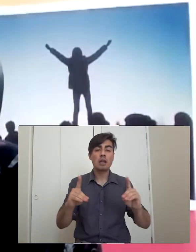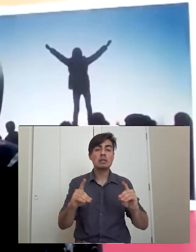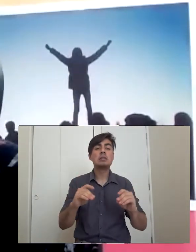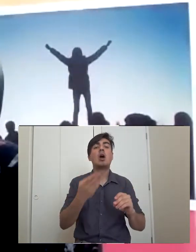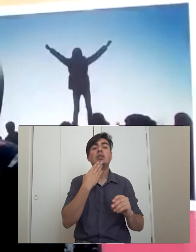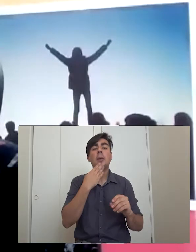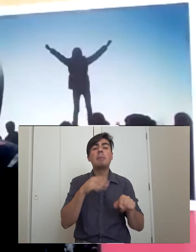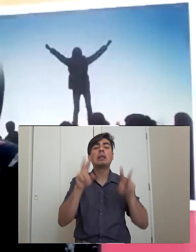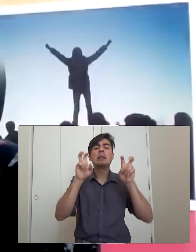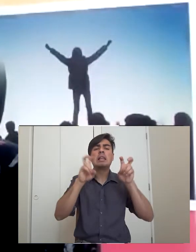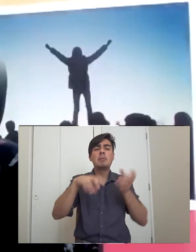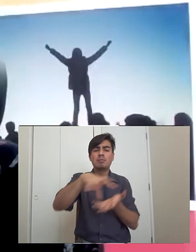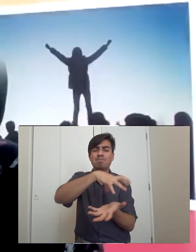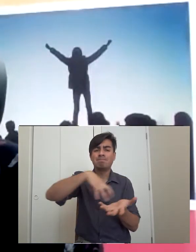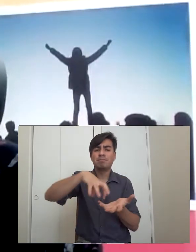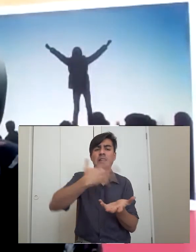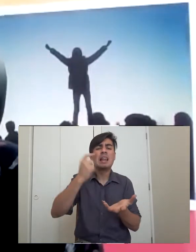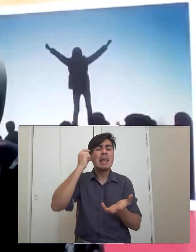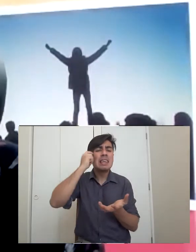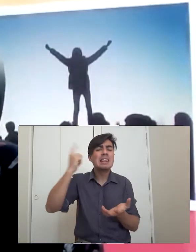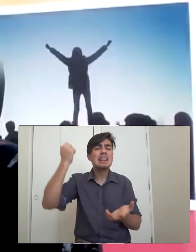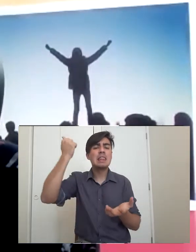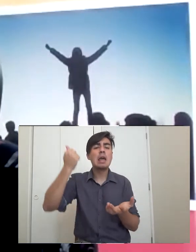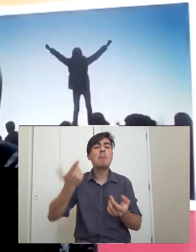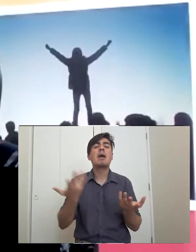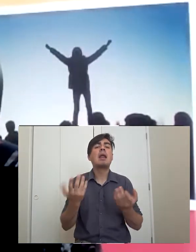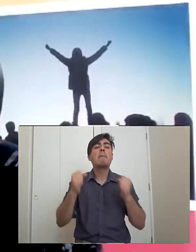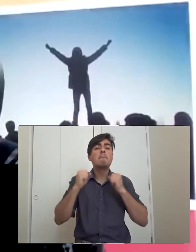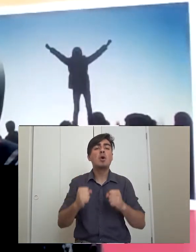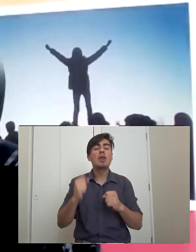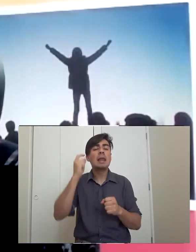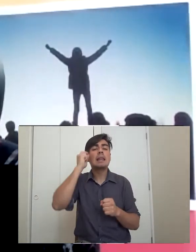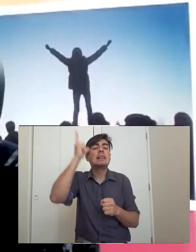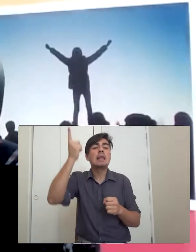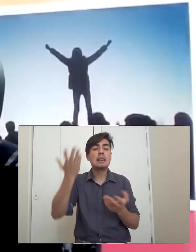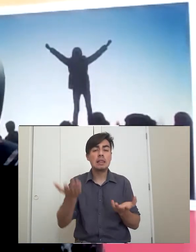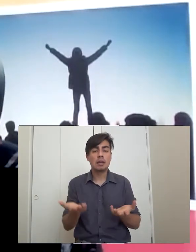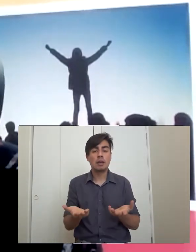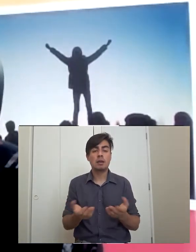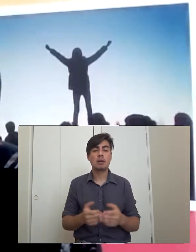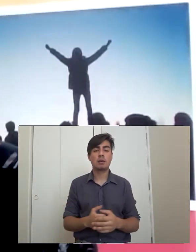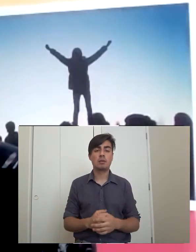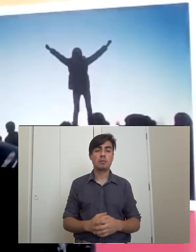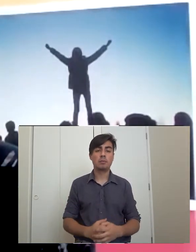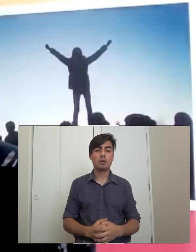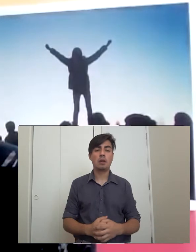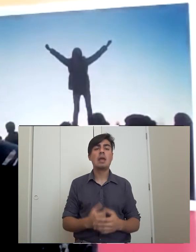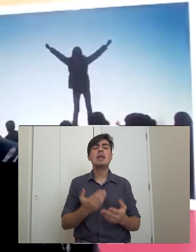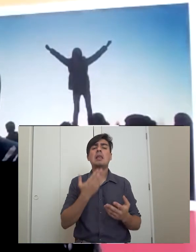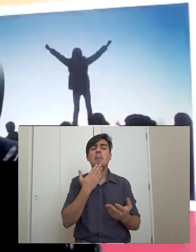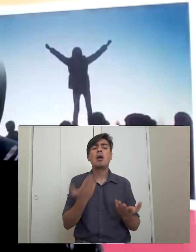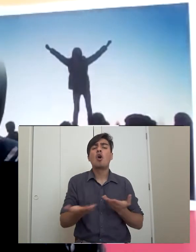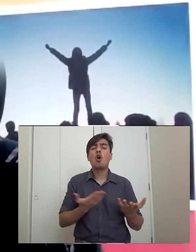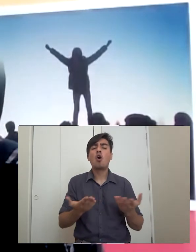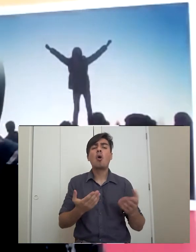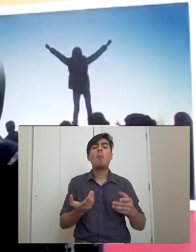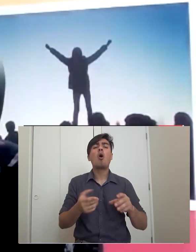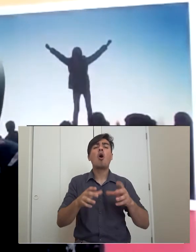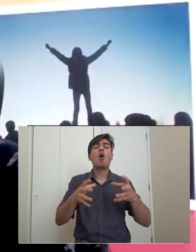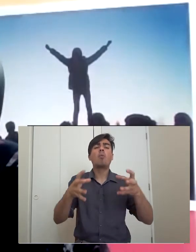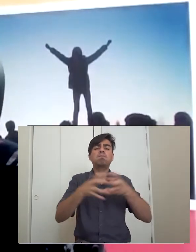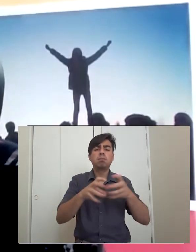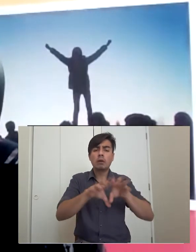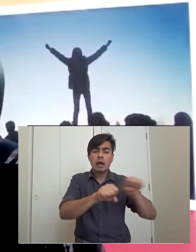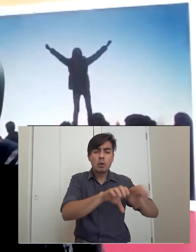acerca de democracia en la parte teórica para poder entender la idea y cómo debería ser